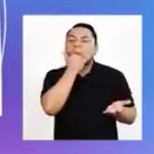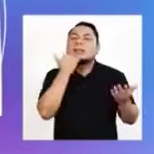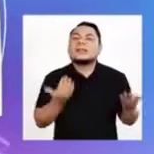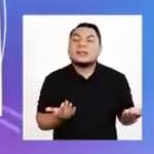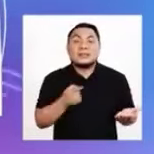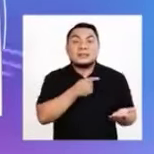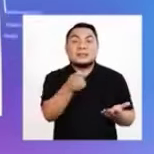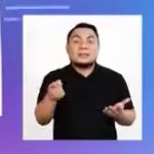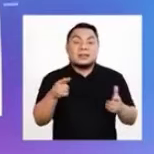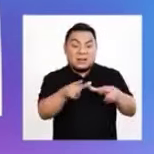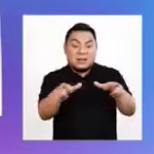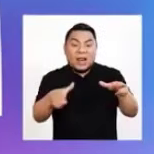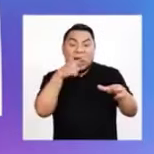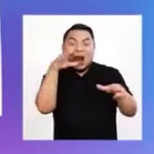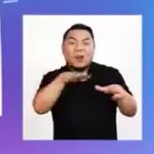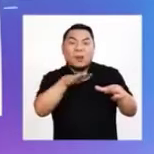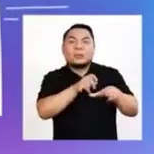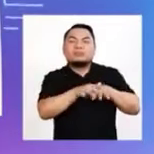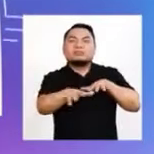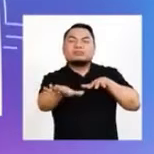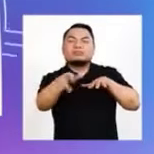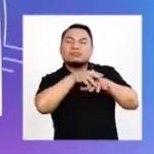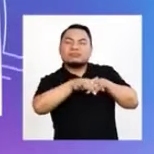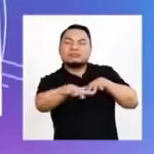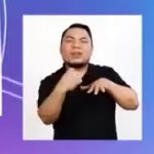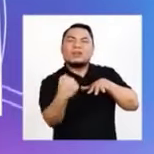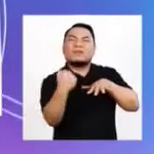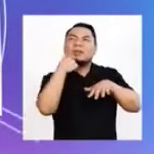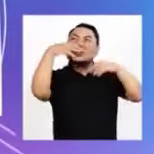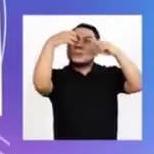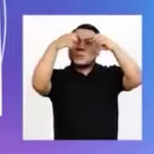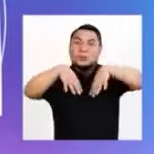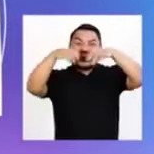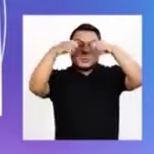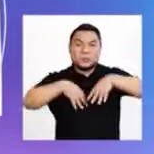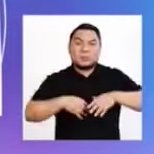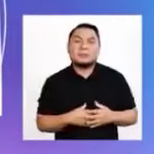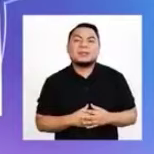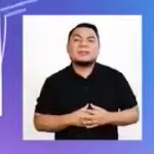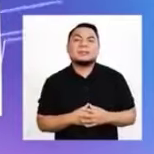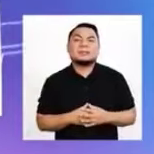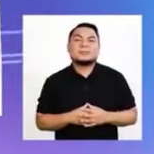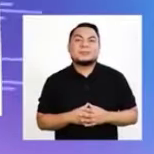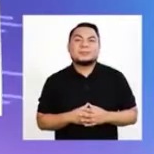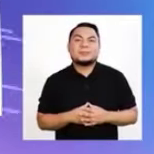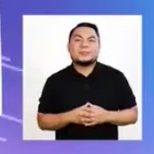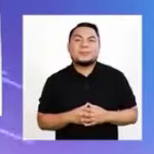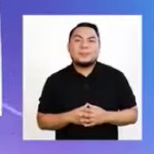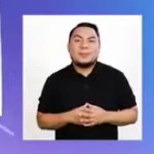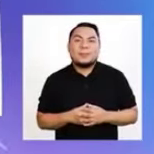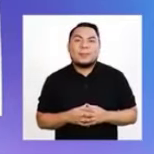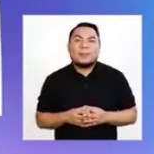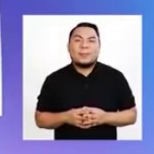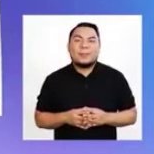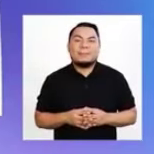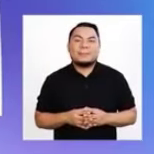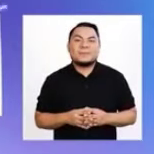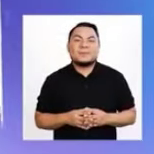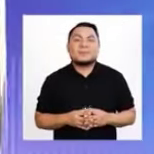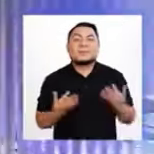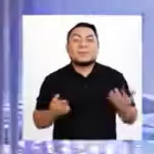¿Qué pasaría si la laguna se desborda por las fuertes lluvias?